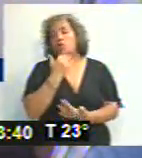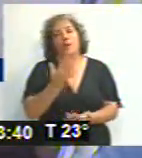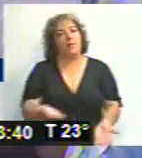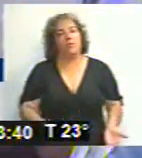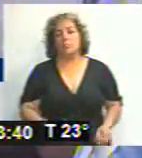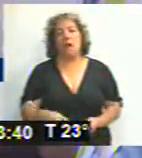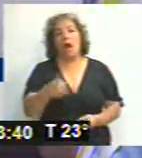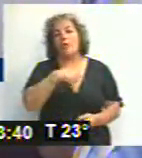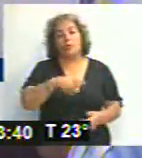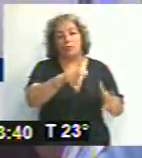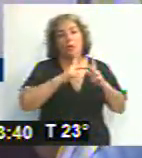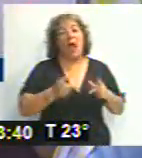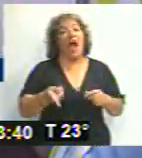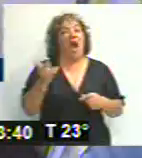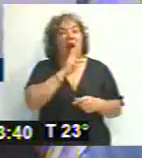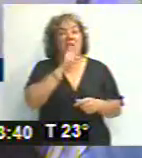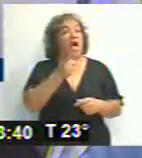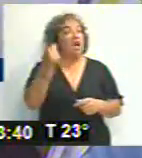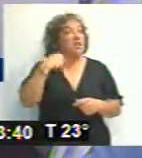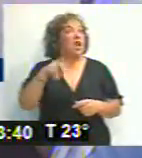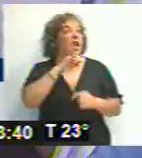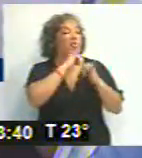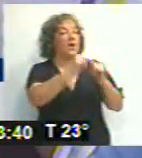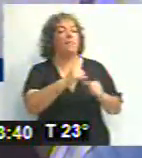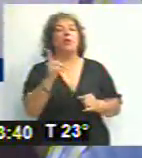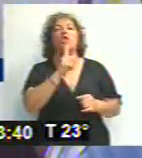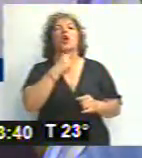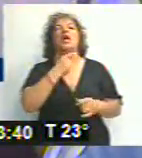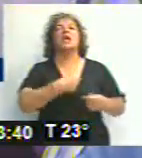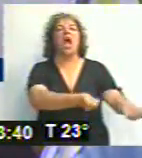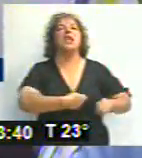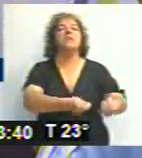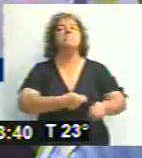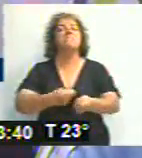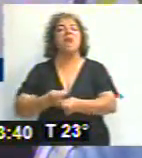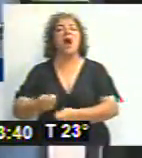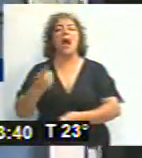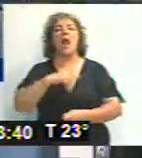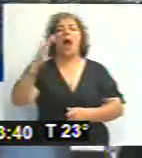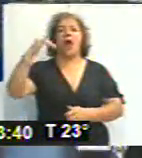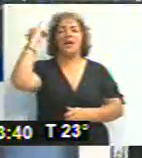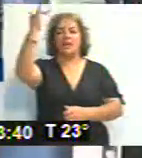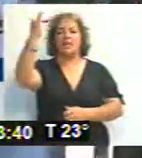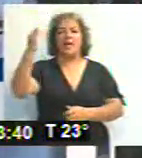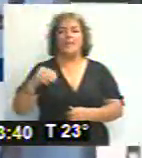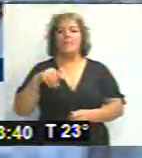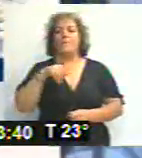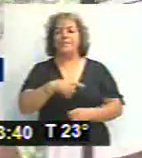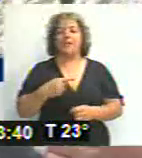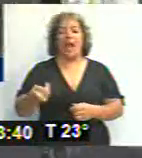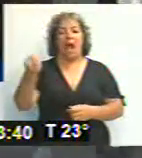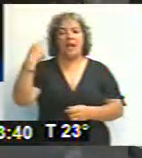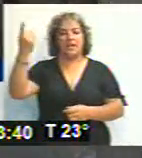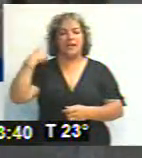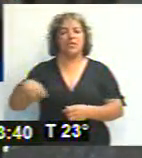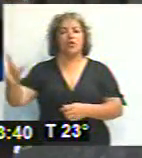porque a nosotros, a ella anoche le dijeron que porque él no quiso limpiar o la parte de arriba y antes de ayer nos dijeron